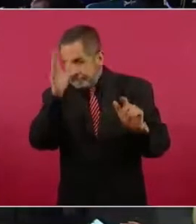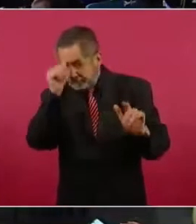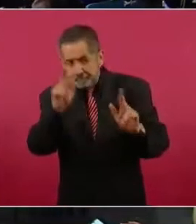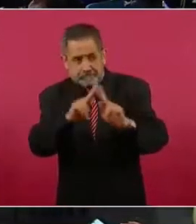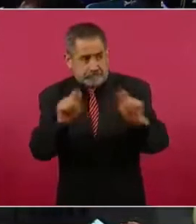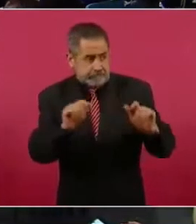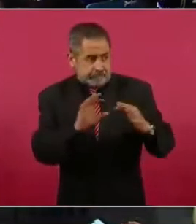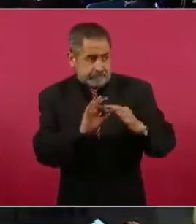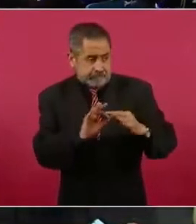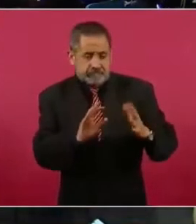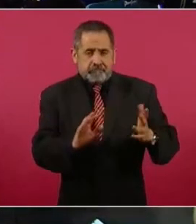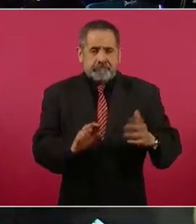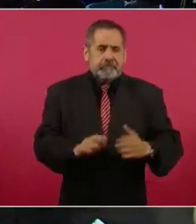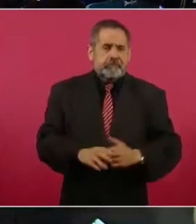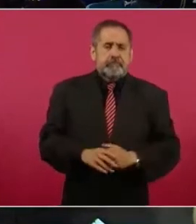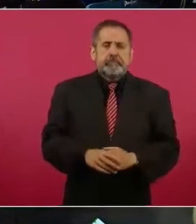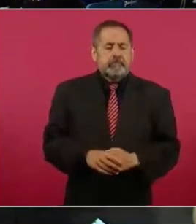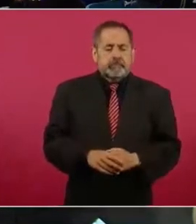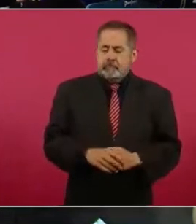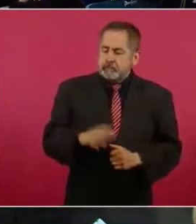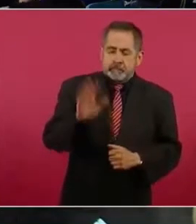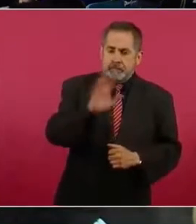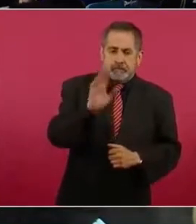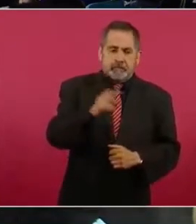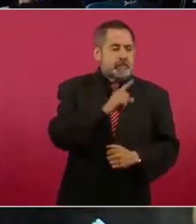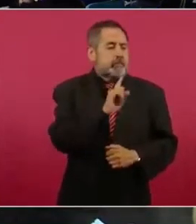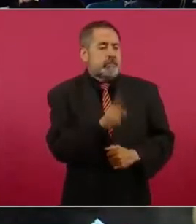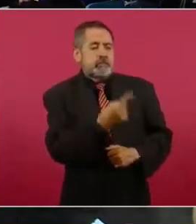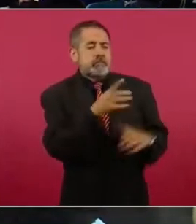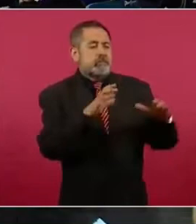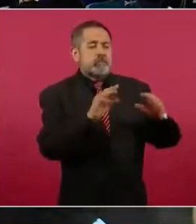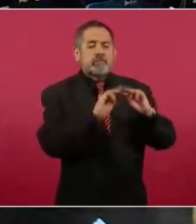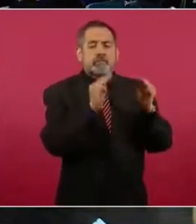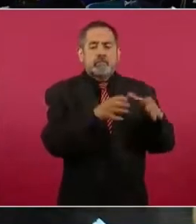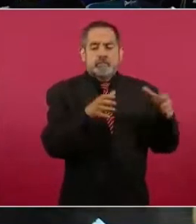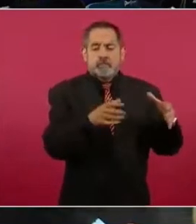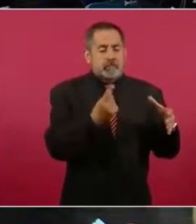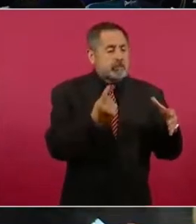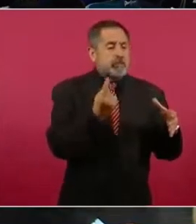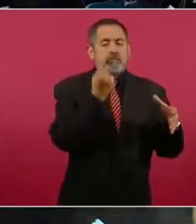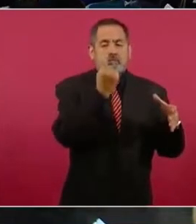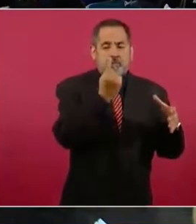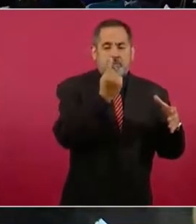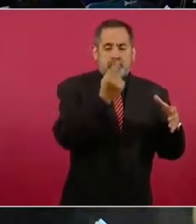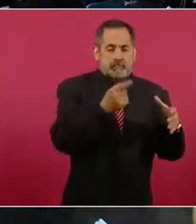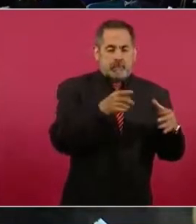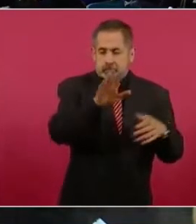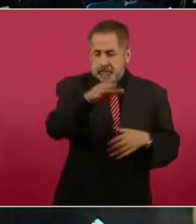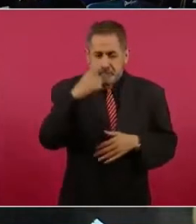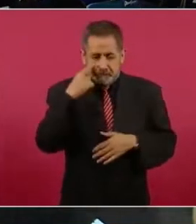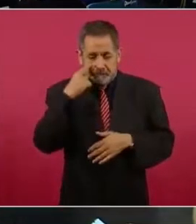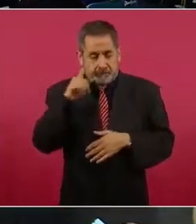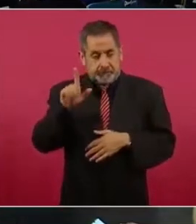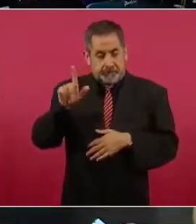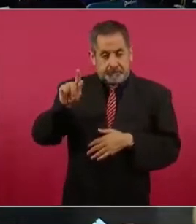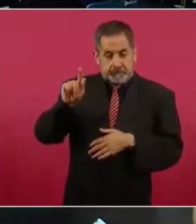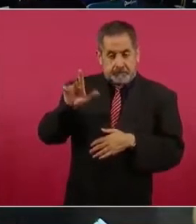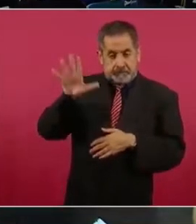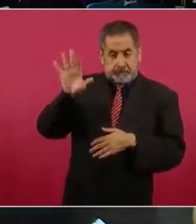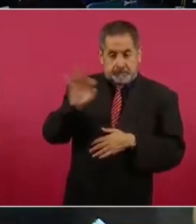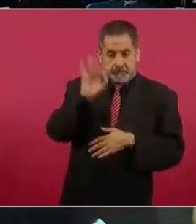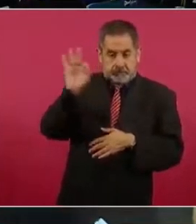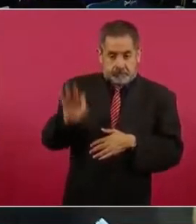que hay una sola banda. La mayor parte de los homicidios, 75%,